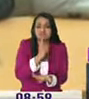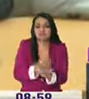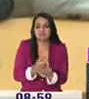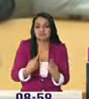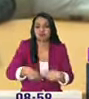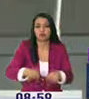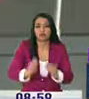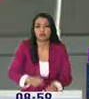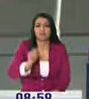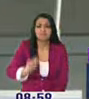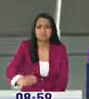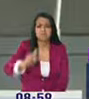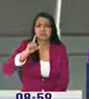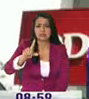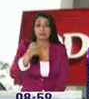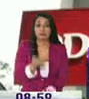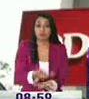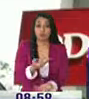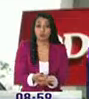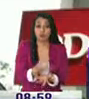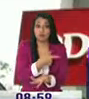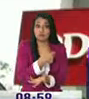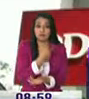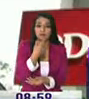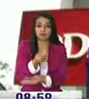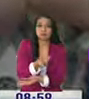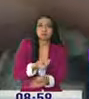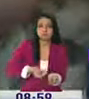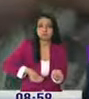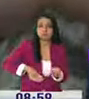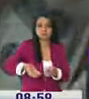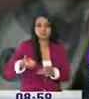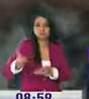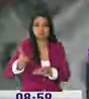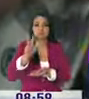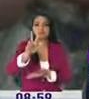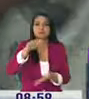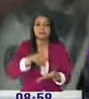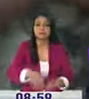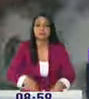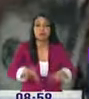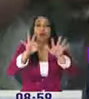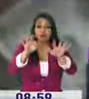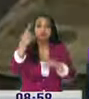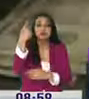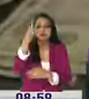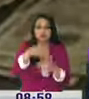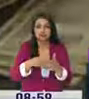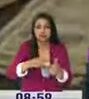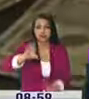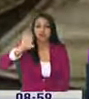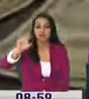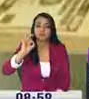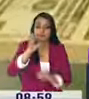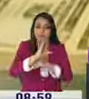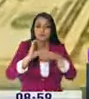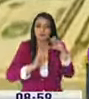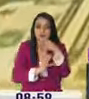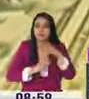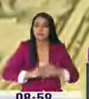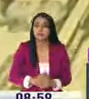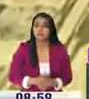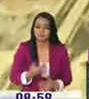y, según mencionó, devolvió a la constructora 3.8 millones de dólares en efectivo y transferencias.